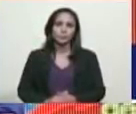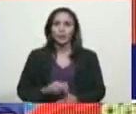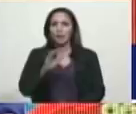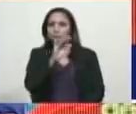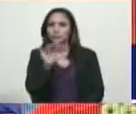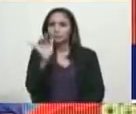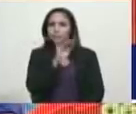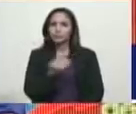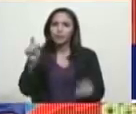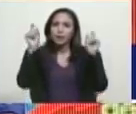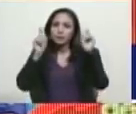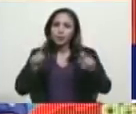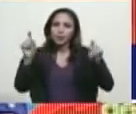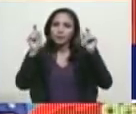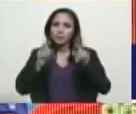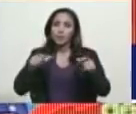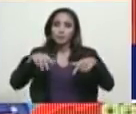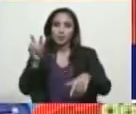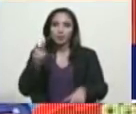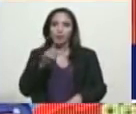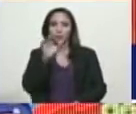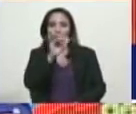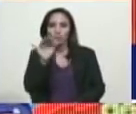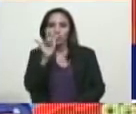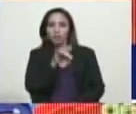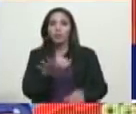en Venezuela 10.000 personas por año.